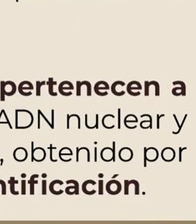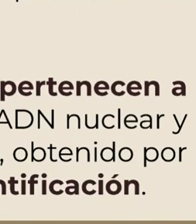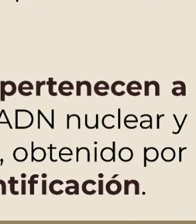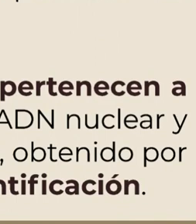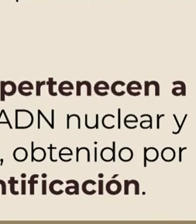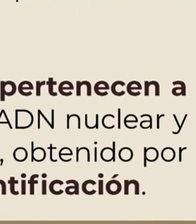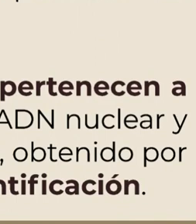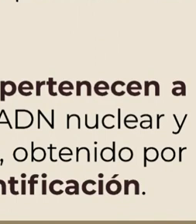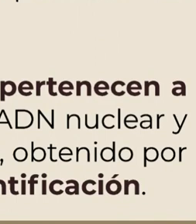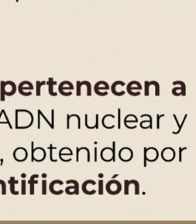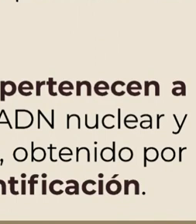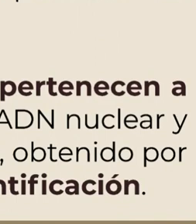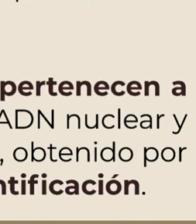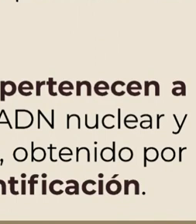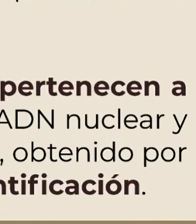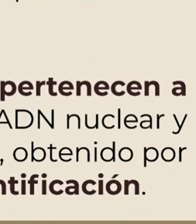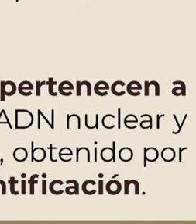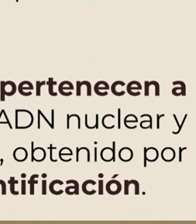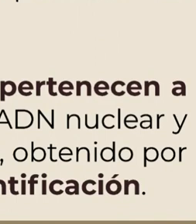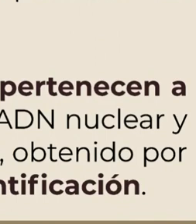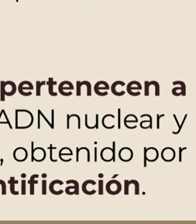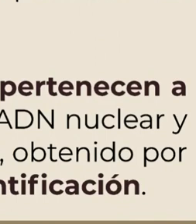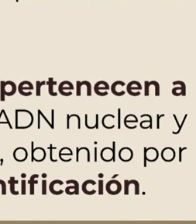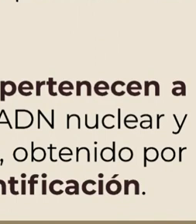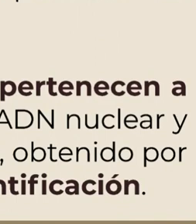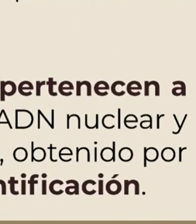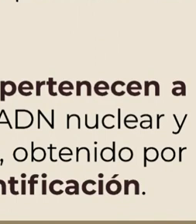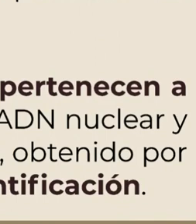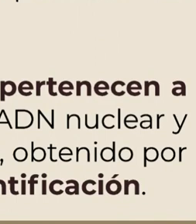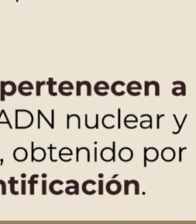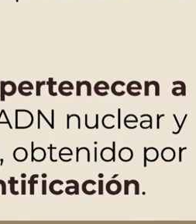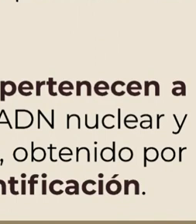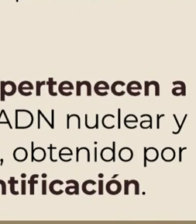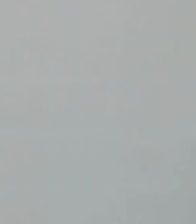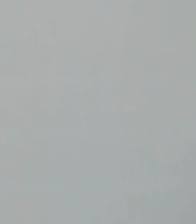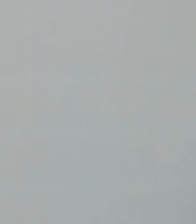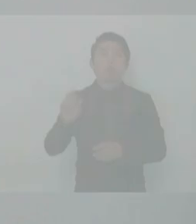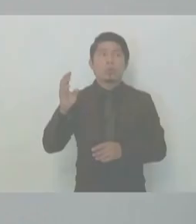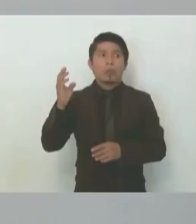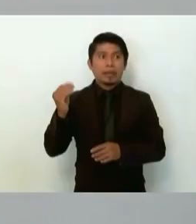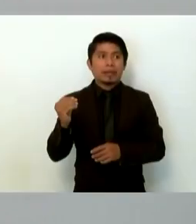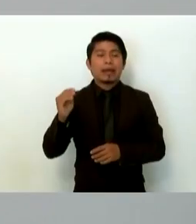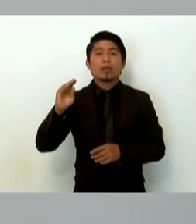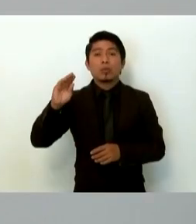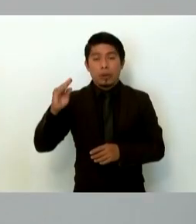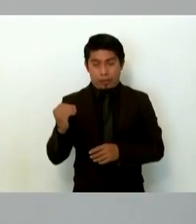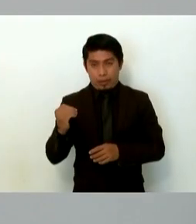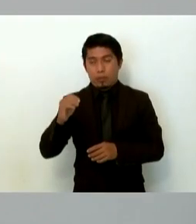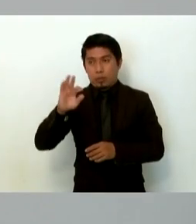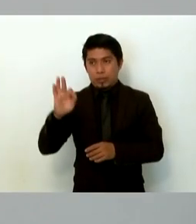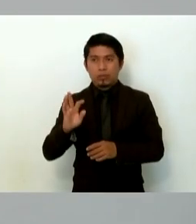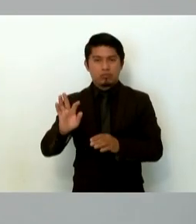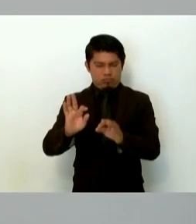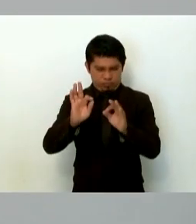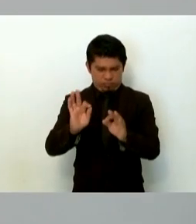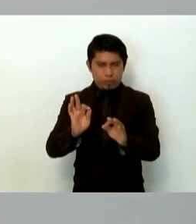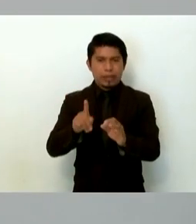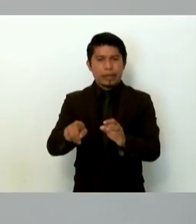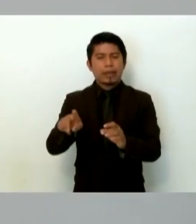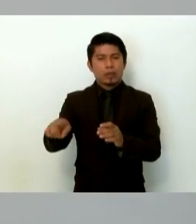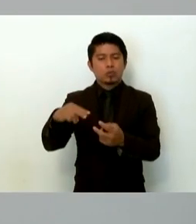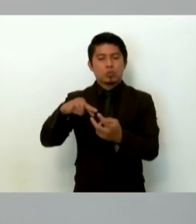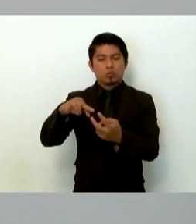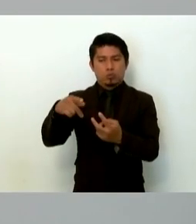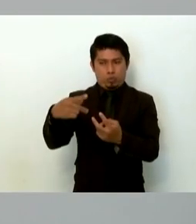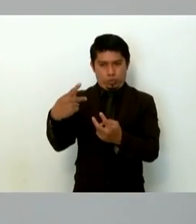Universidad de Eastbrook donde tuvieron el 99.99% de certeza que se trataba de él